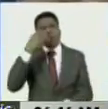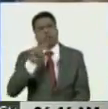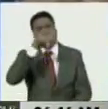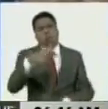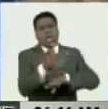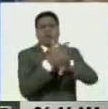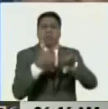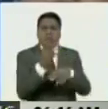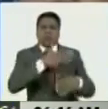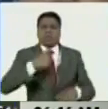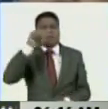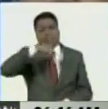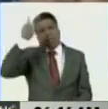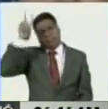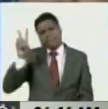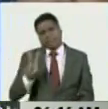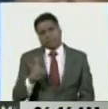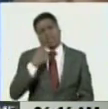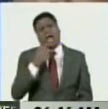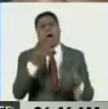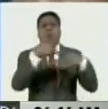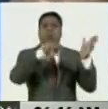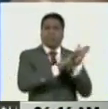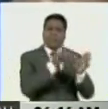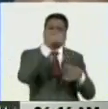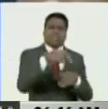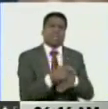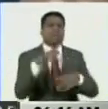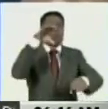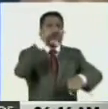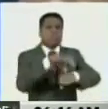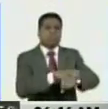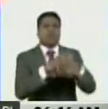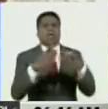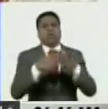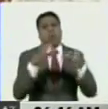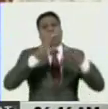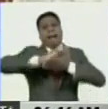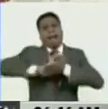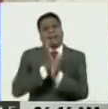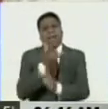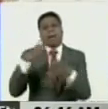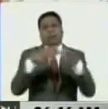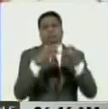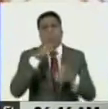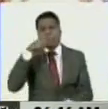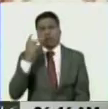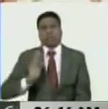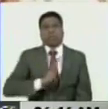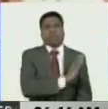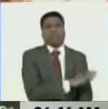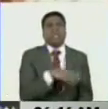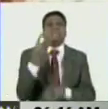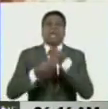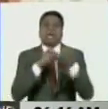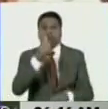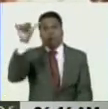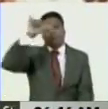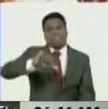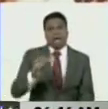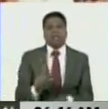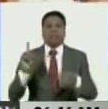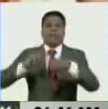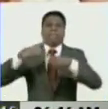quiere hacer en Venezuela, quiere, además de todo, el secuestro de las instituciones, quiere acabar con los partidos políticos. Sencillamente las cosas se han hecho arbitrariamente, sin incorpora